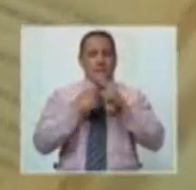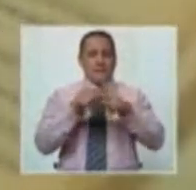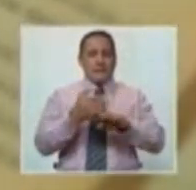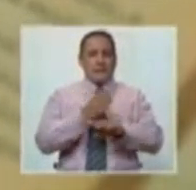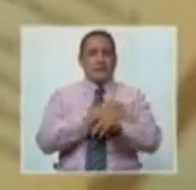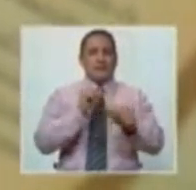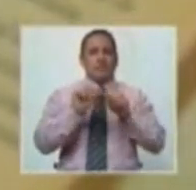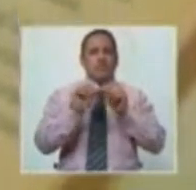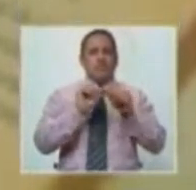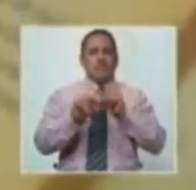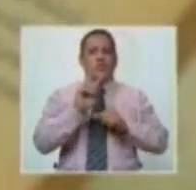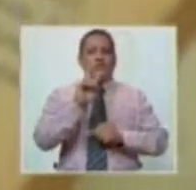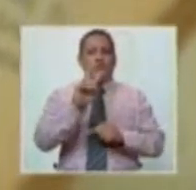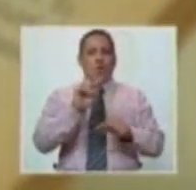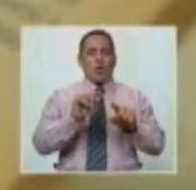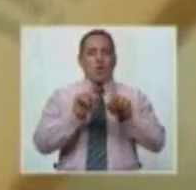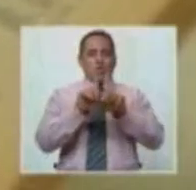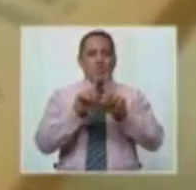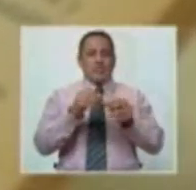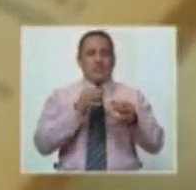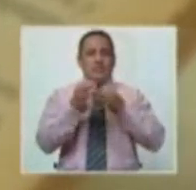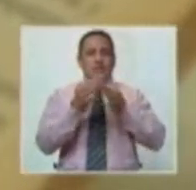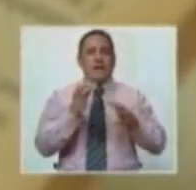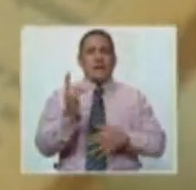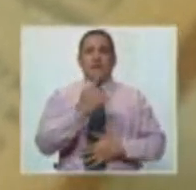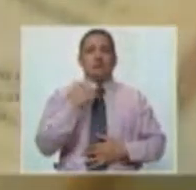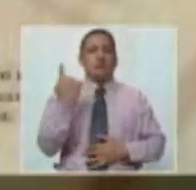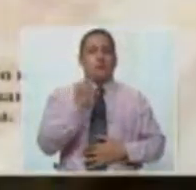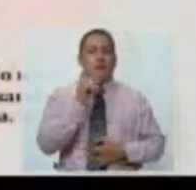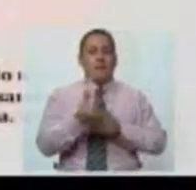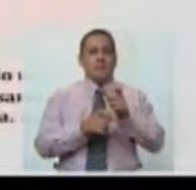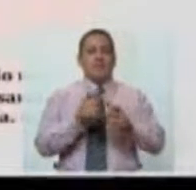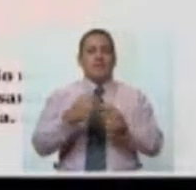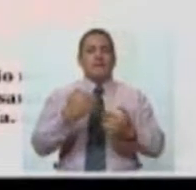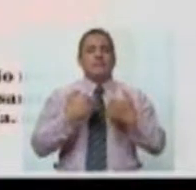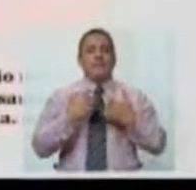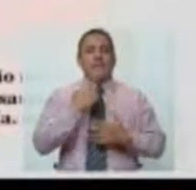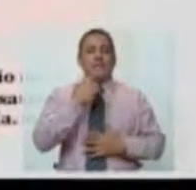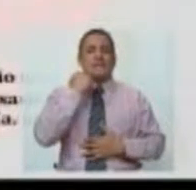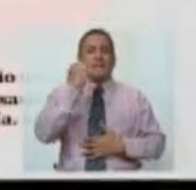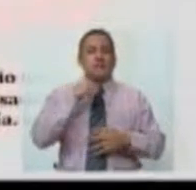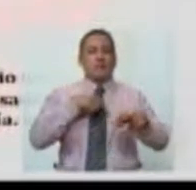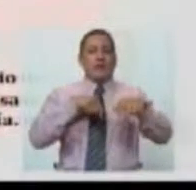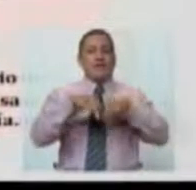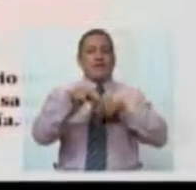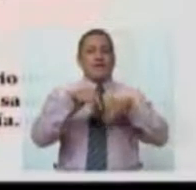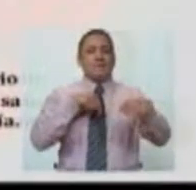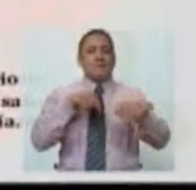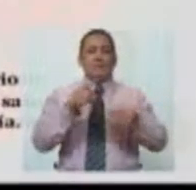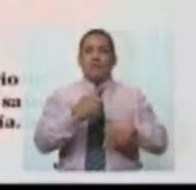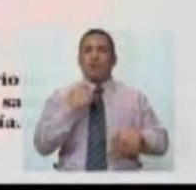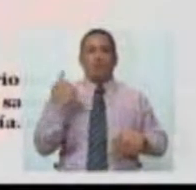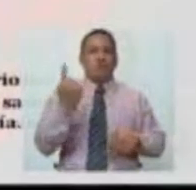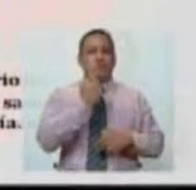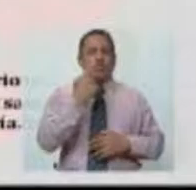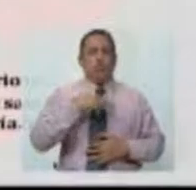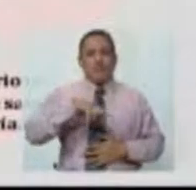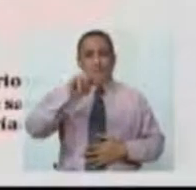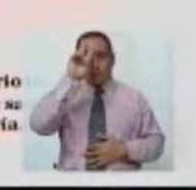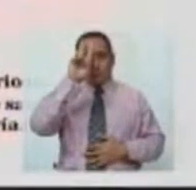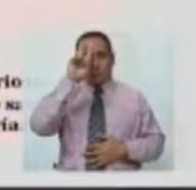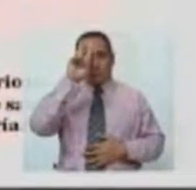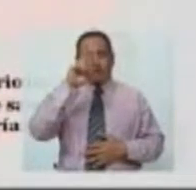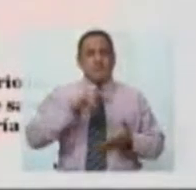empezar en el artículo 2, inciso 11, que toda persona tiene derecho a transitar por el territorio